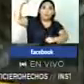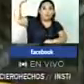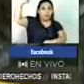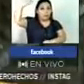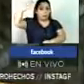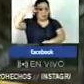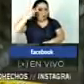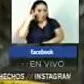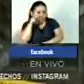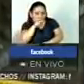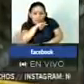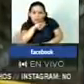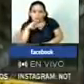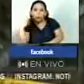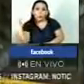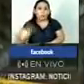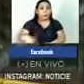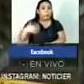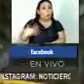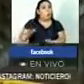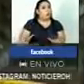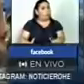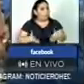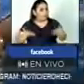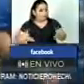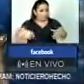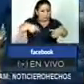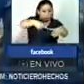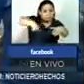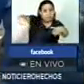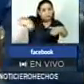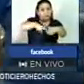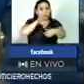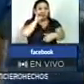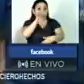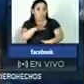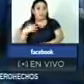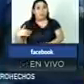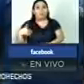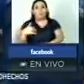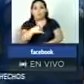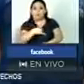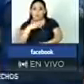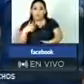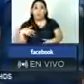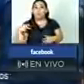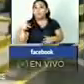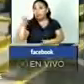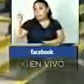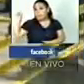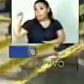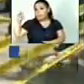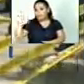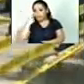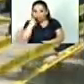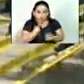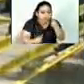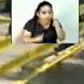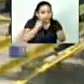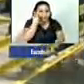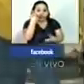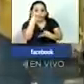sol, se evidenció la magnitud de la emergencia. Las autoridades del Ministerio de Obras Públicas llegaron a